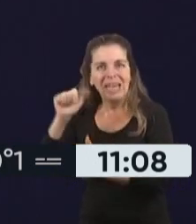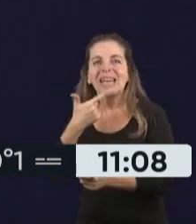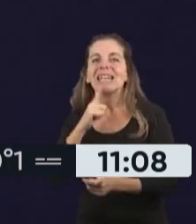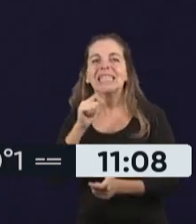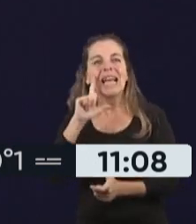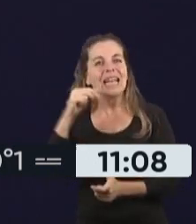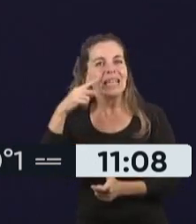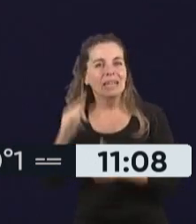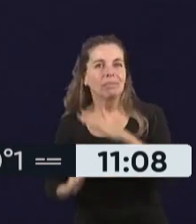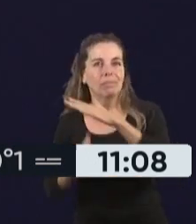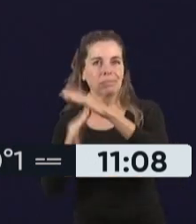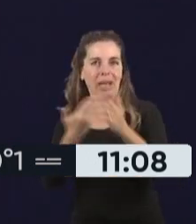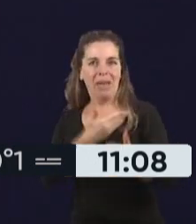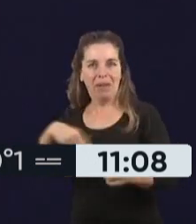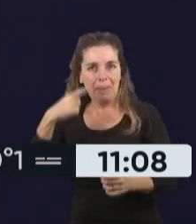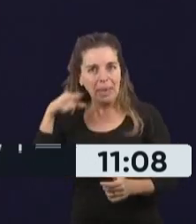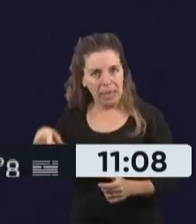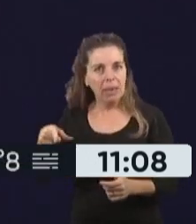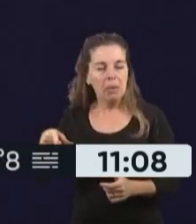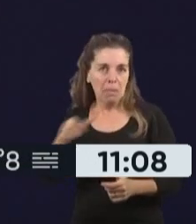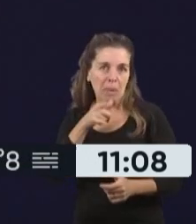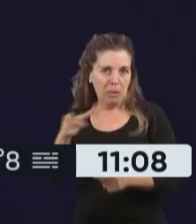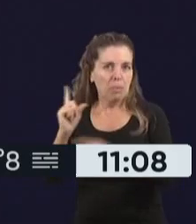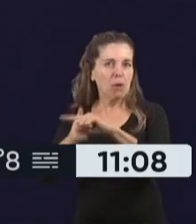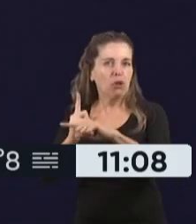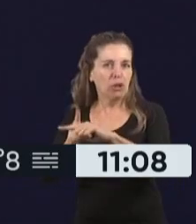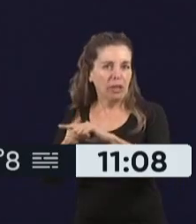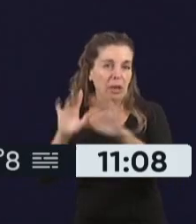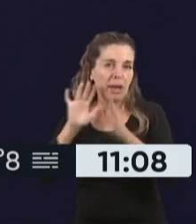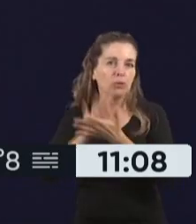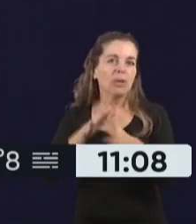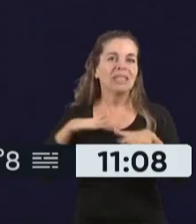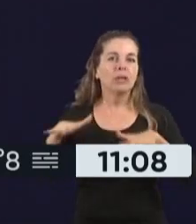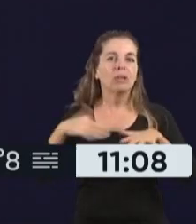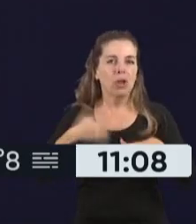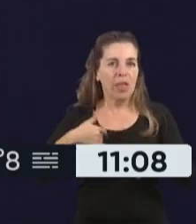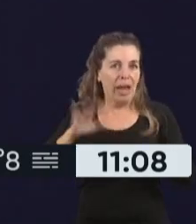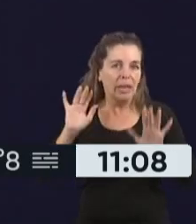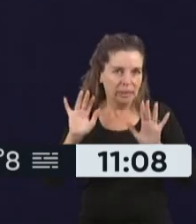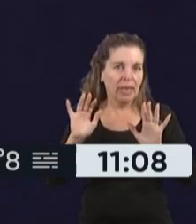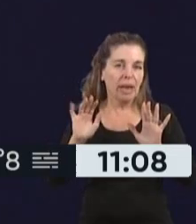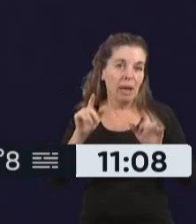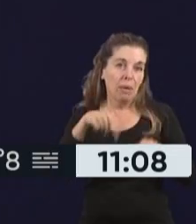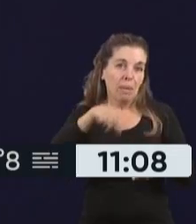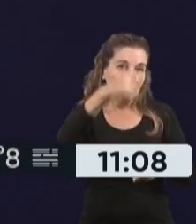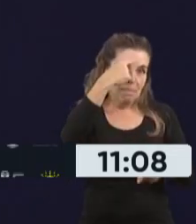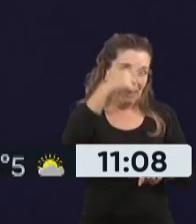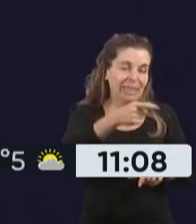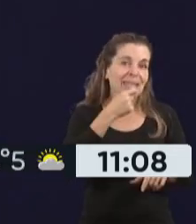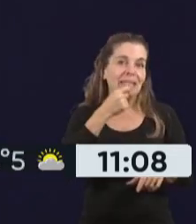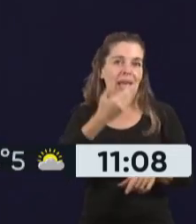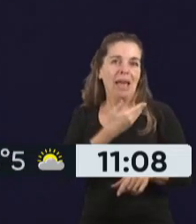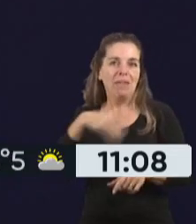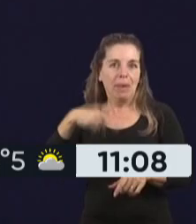del fondo mostró optimismo por lo que ocurre en la Argentina. Bueno, imagínate, el Fondo Monetario, si con alguien hemos